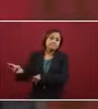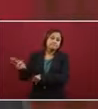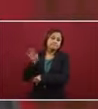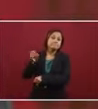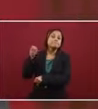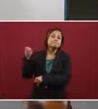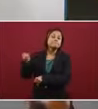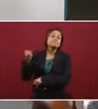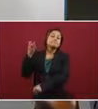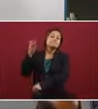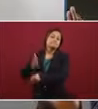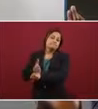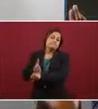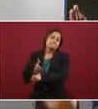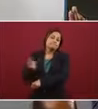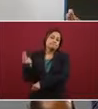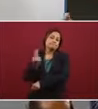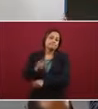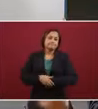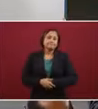castigar.